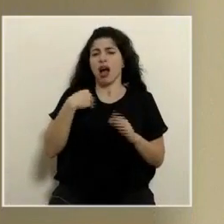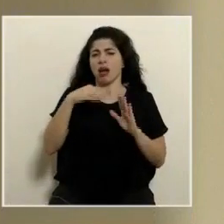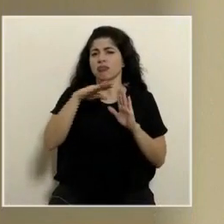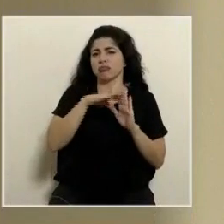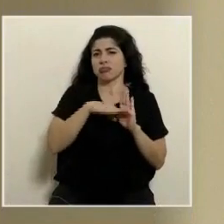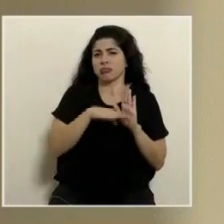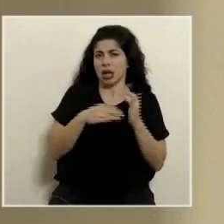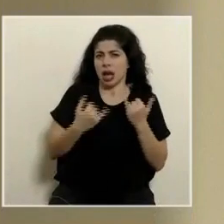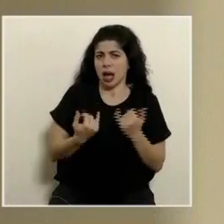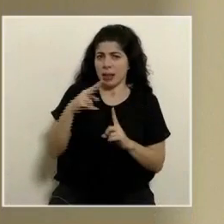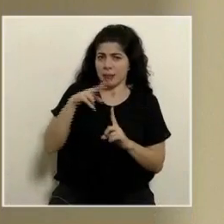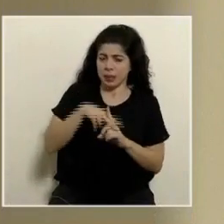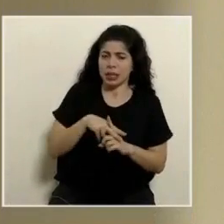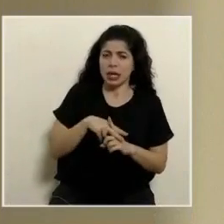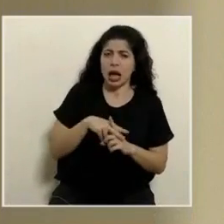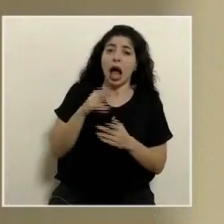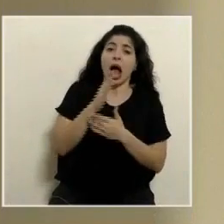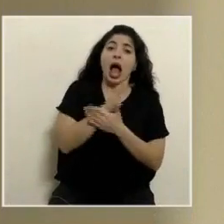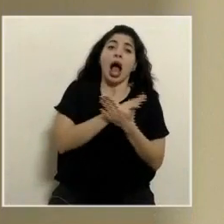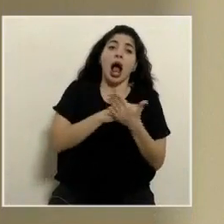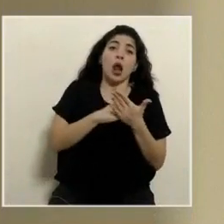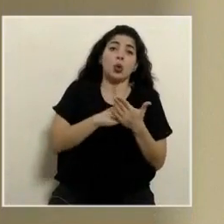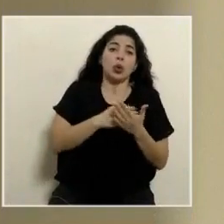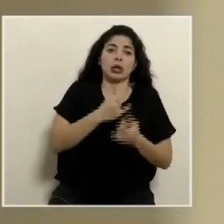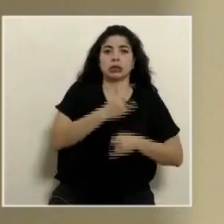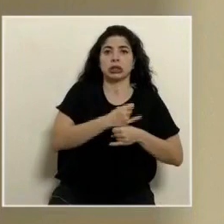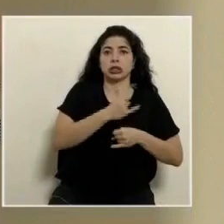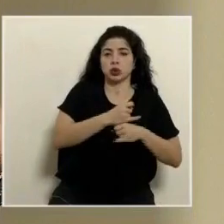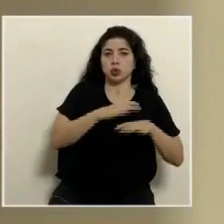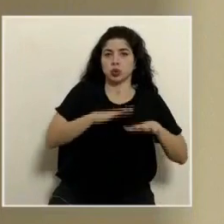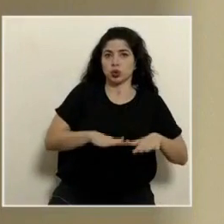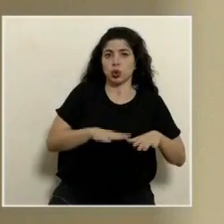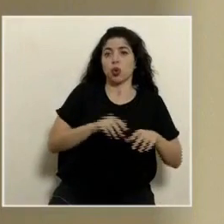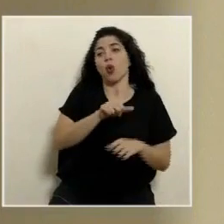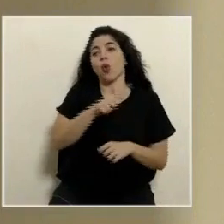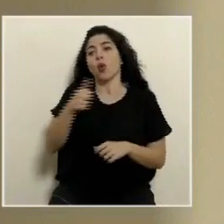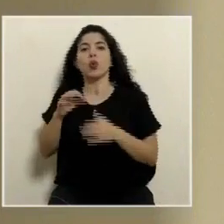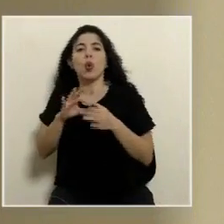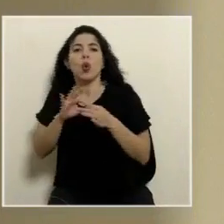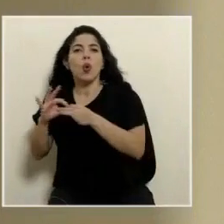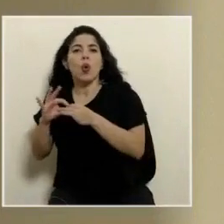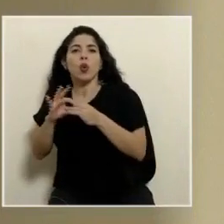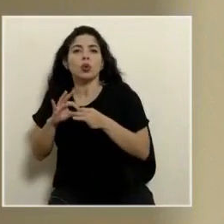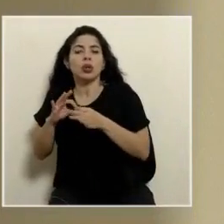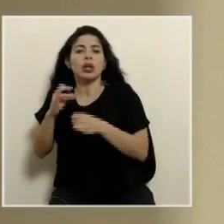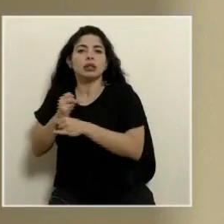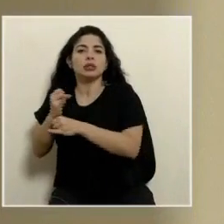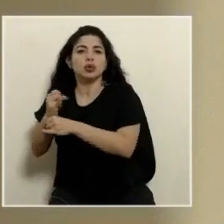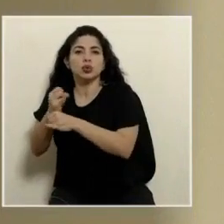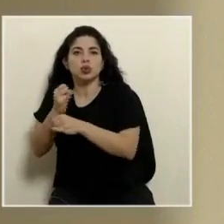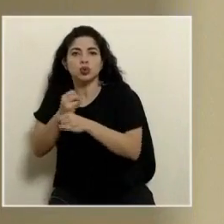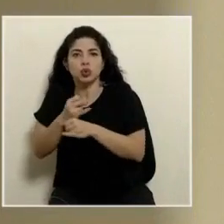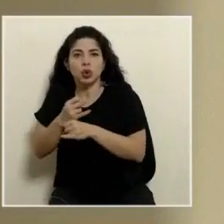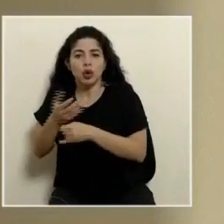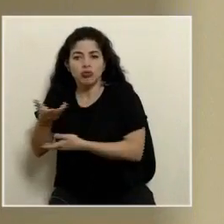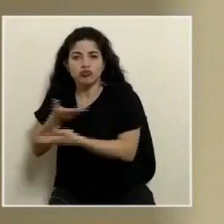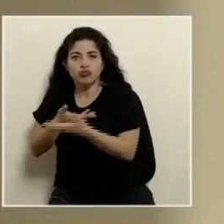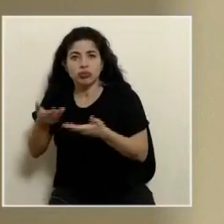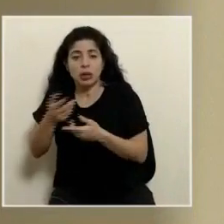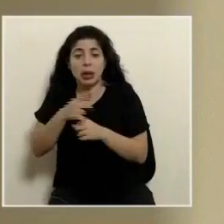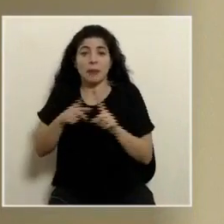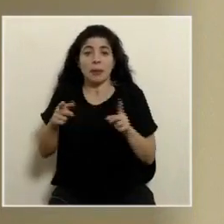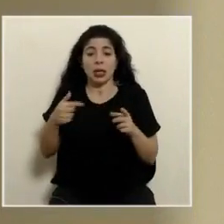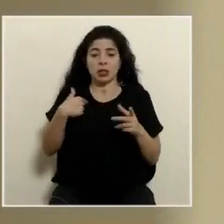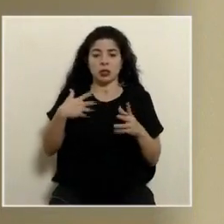están tomando, algunas meramente institucionales, otras en coordinación con diferentes instituciones, pero